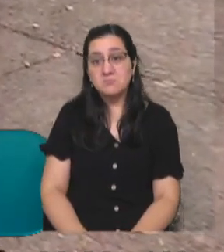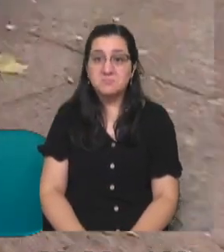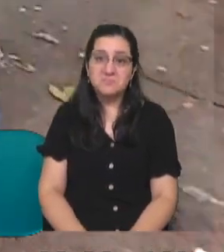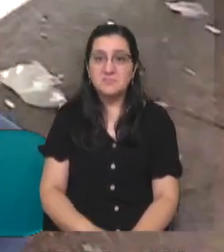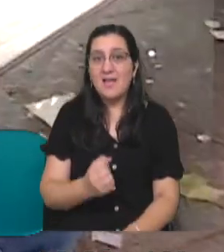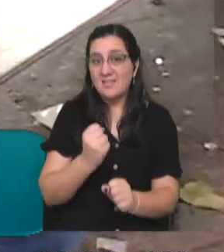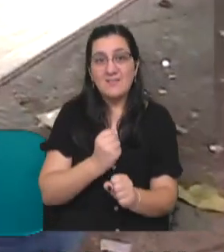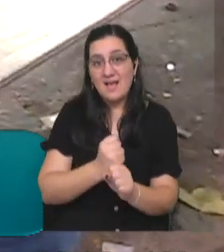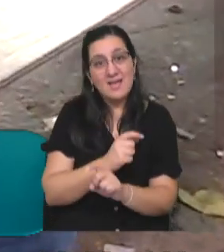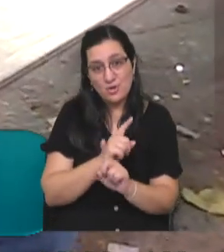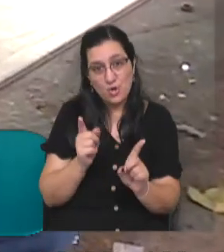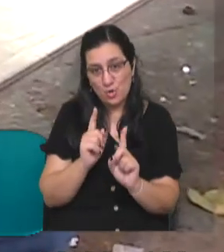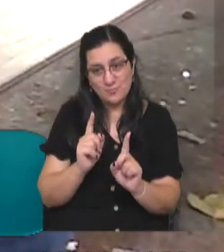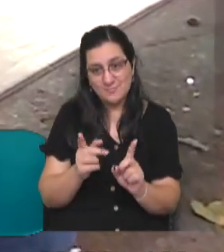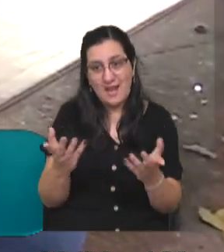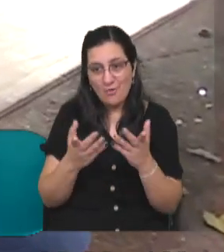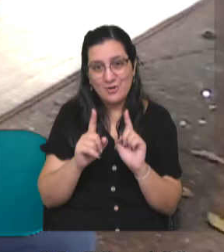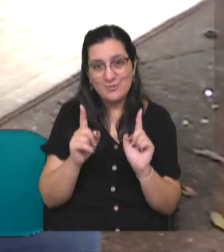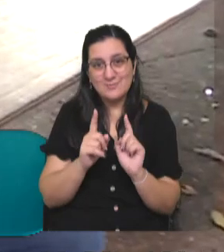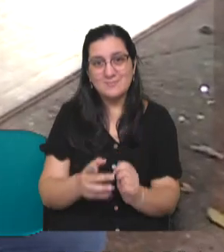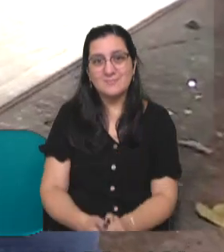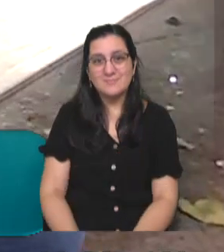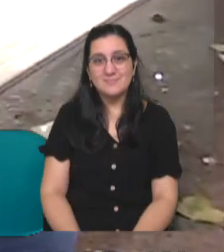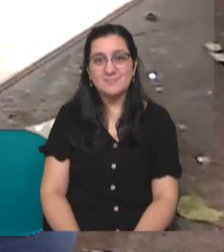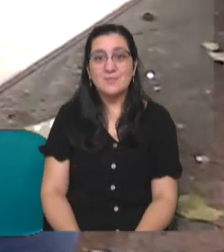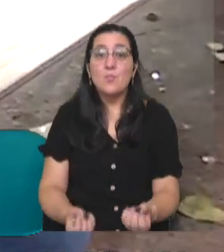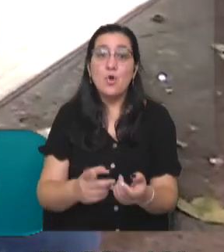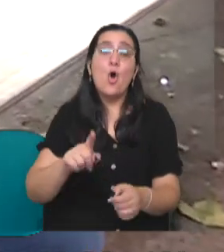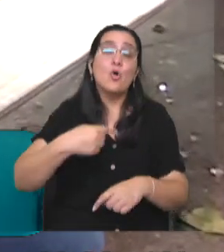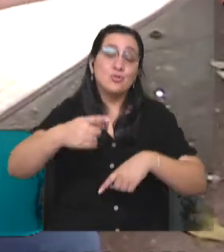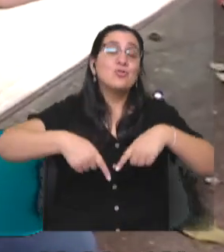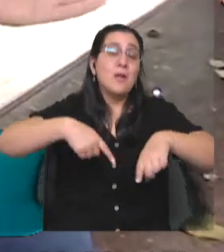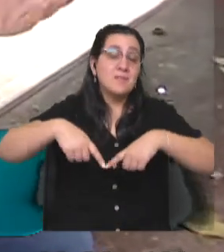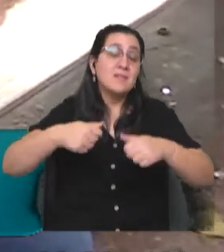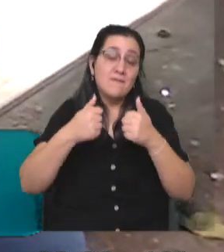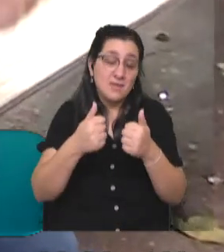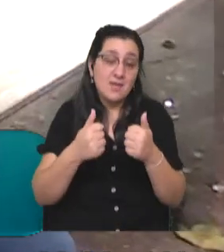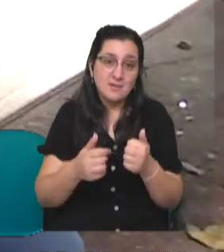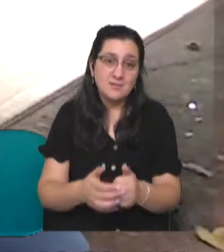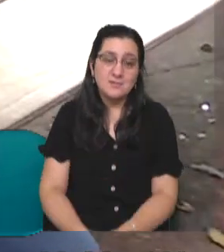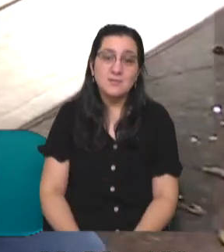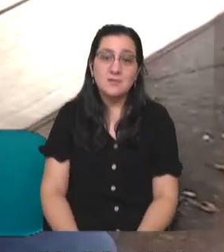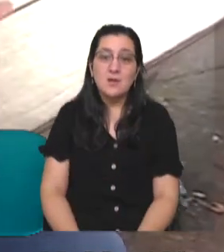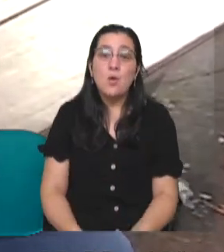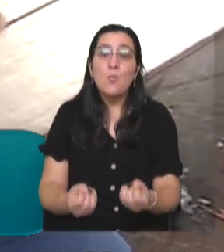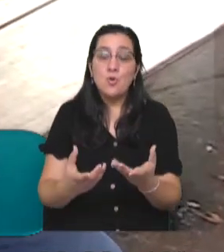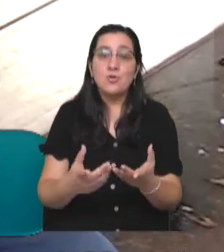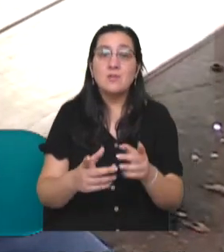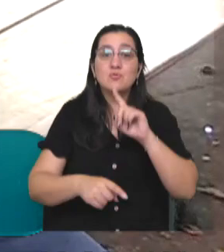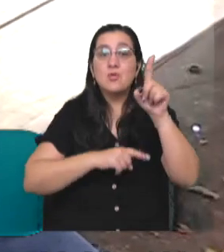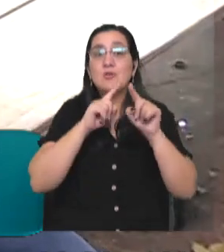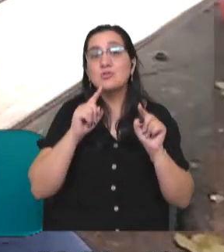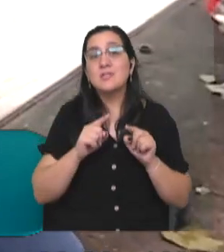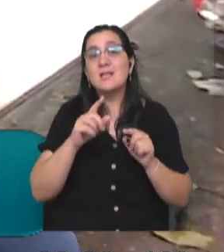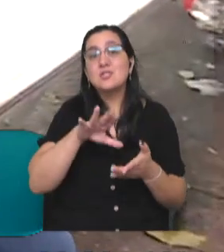No voy a trabajar específicamente ahora. Está bien, opa, seguro. No. Bueno, realizar otros menesteres, está bien y es válido. Vecina, a ver, tenemos una consigna